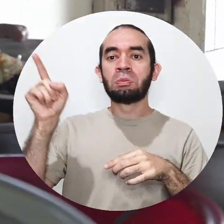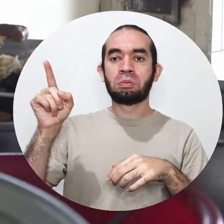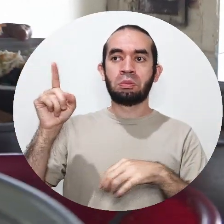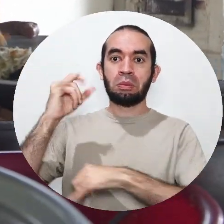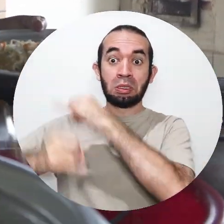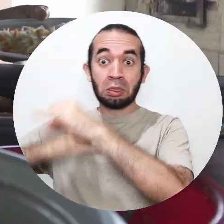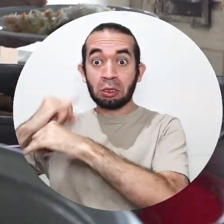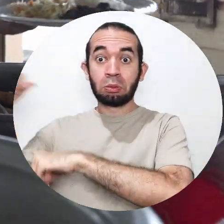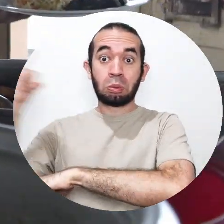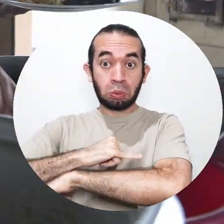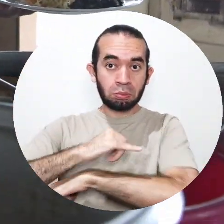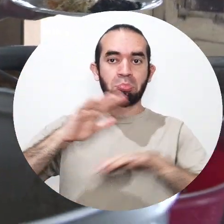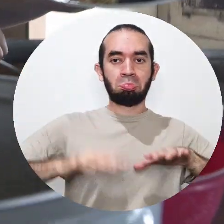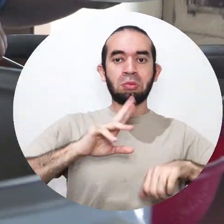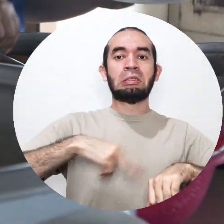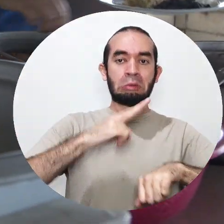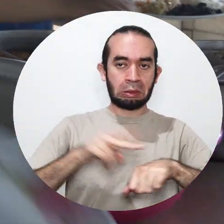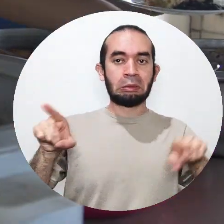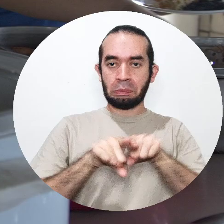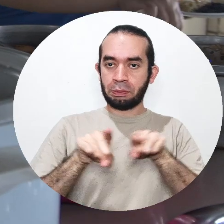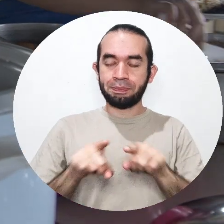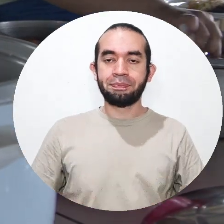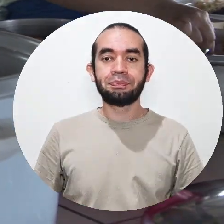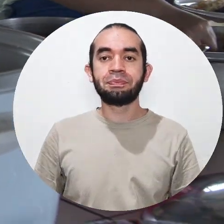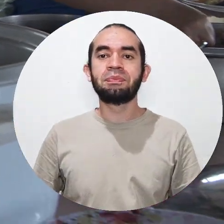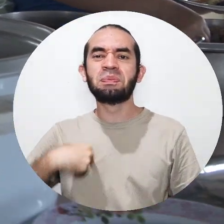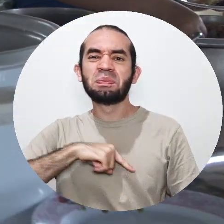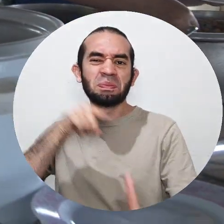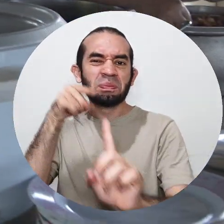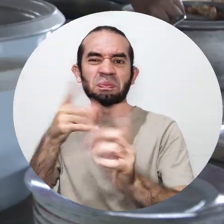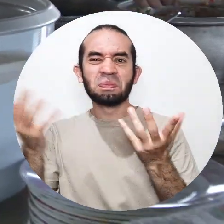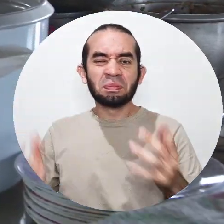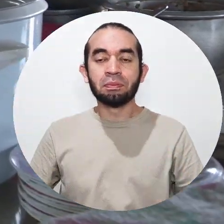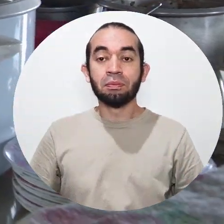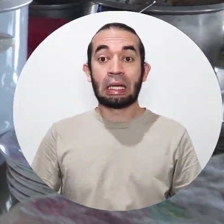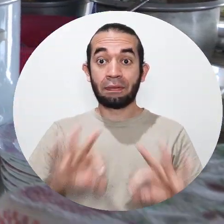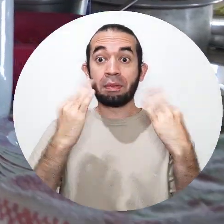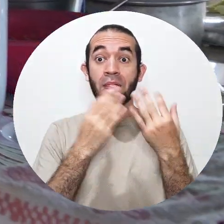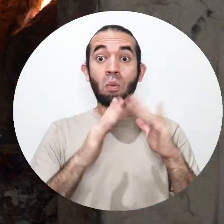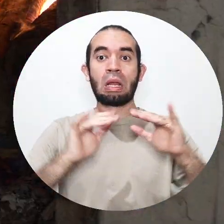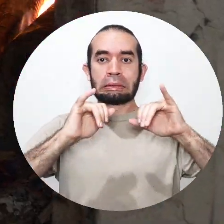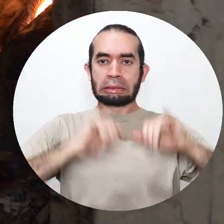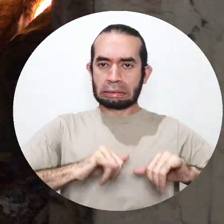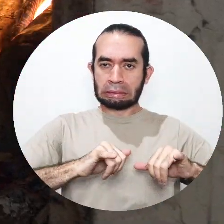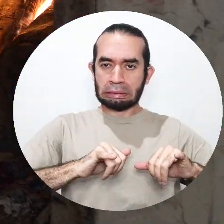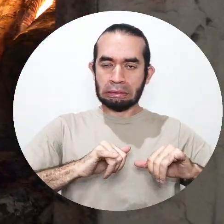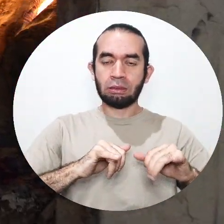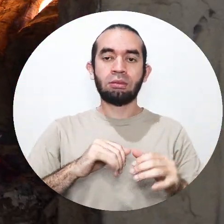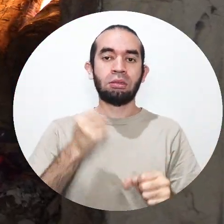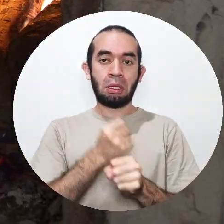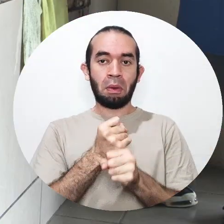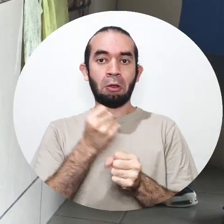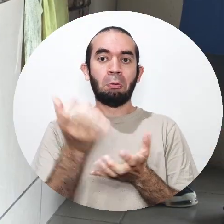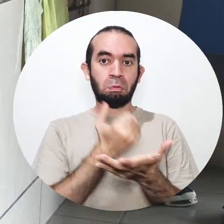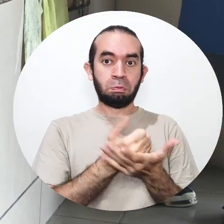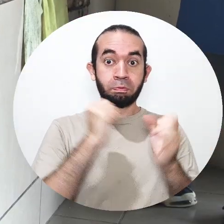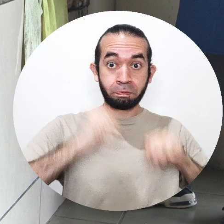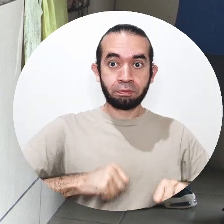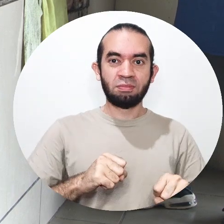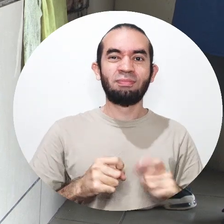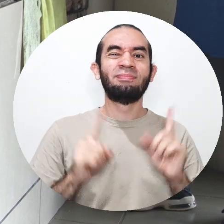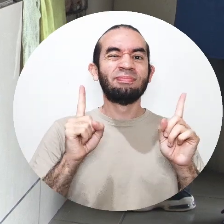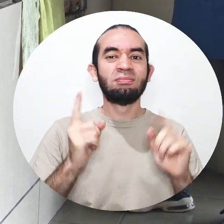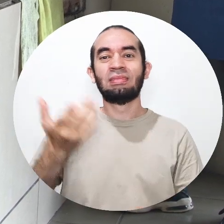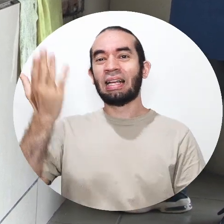turismo nacional e internacional. Los objetivos de nosotros es traer una alternativa de empleo a las familias para sostenerlas en la